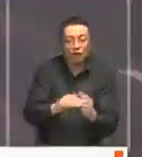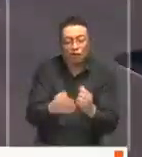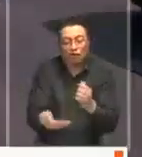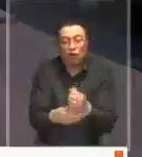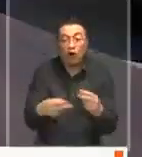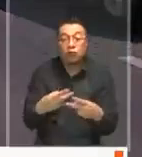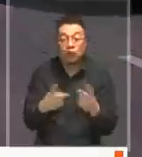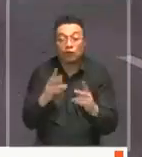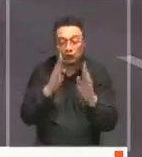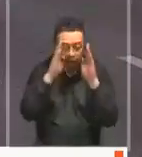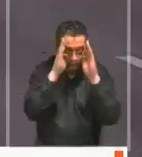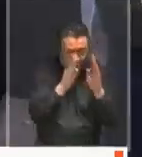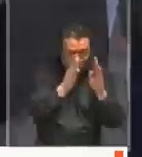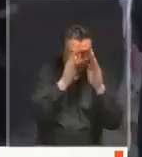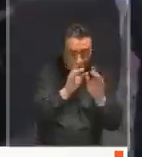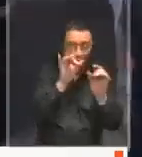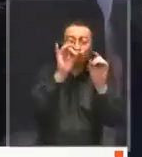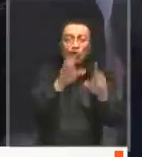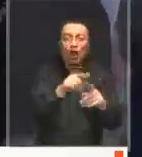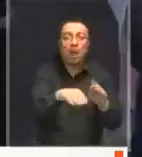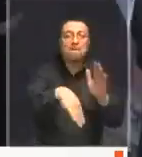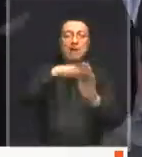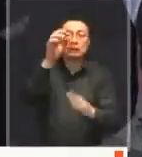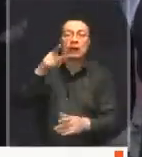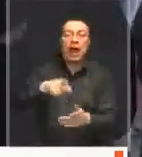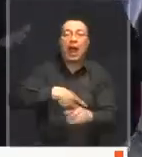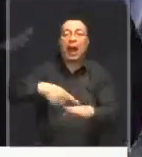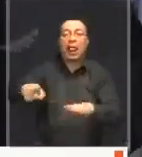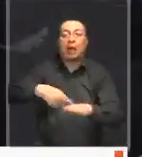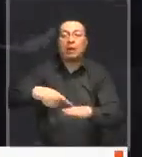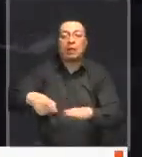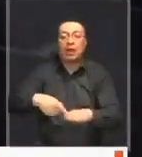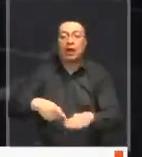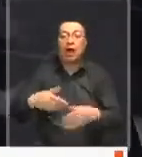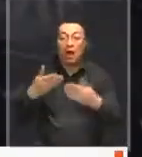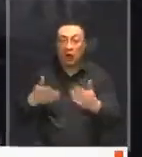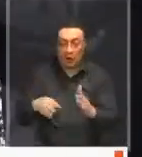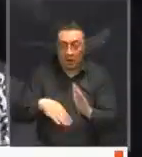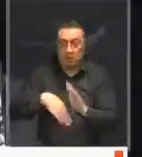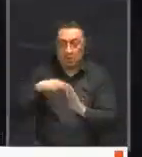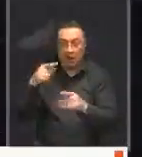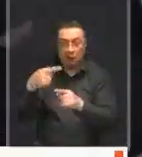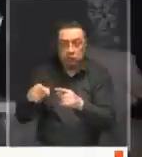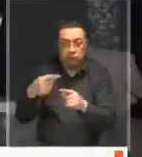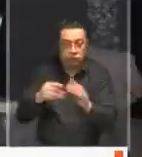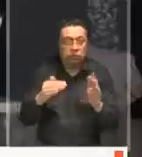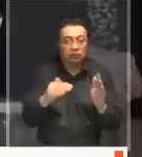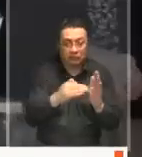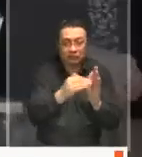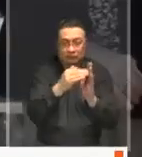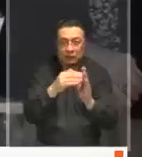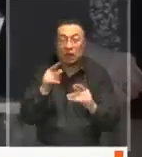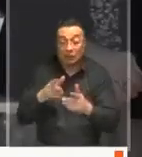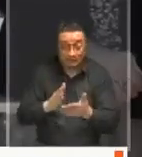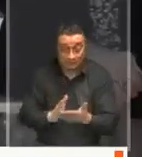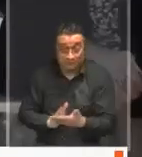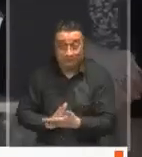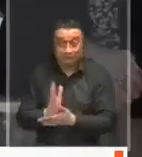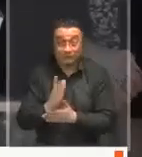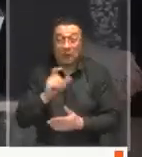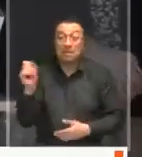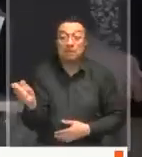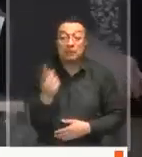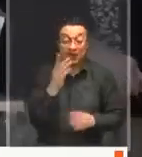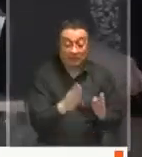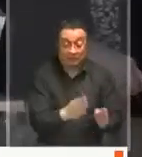seguir concentrados específicamente en la Alameda, aunque esta vez sobre una mayor variedad de mobiliario. Partimos con la primera etapa